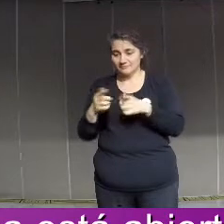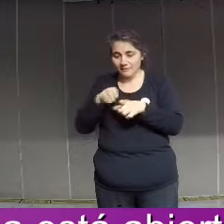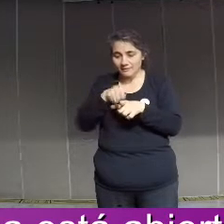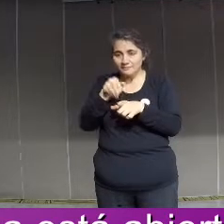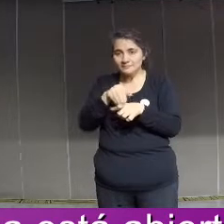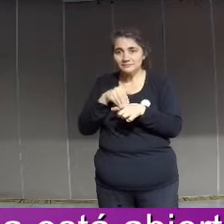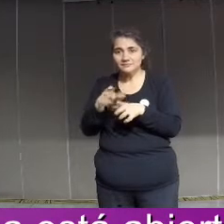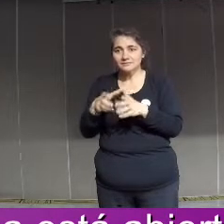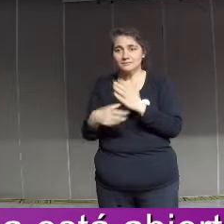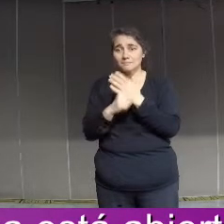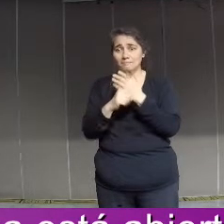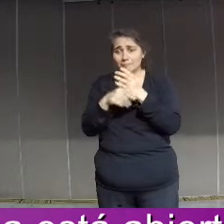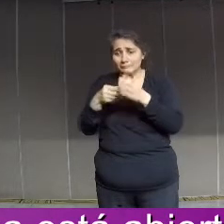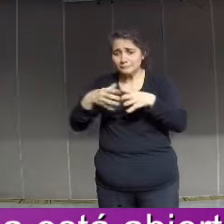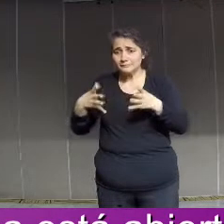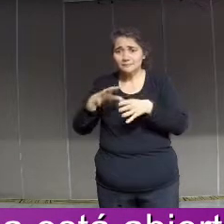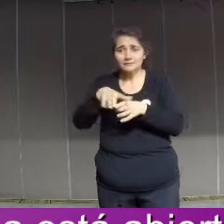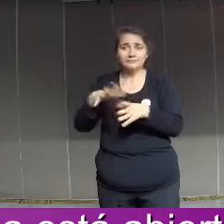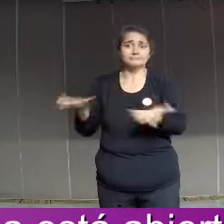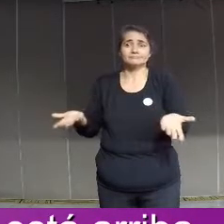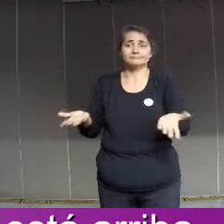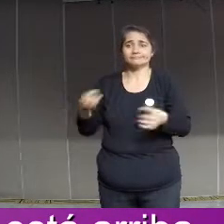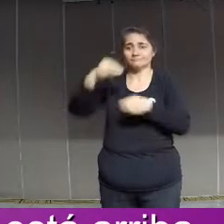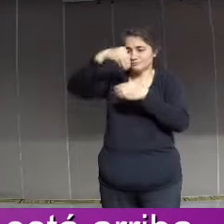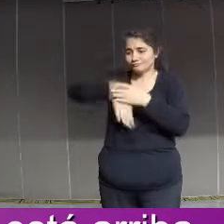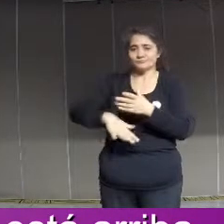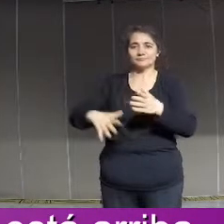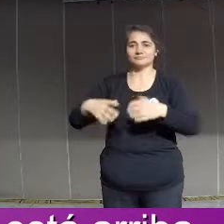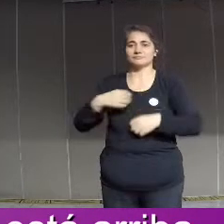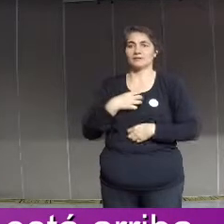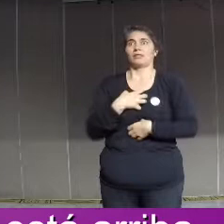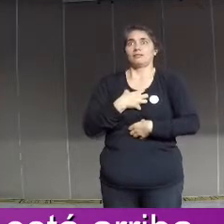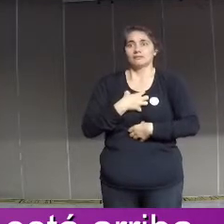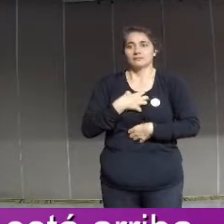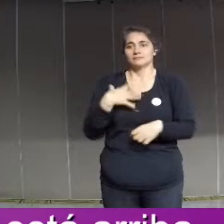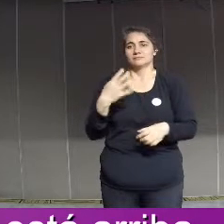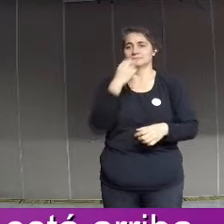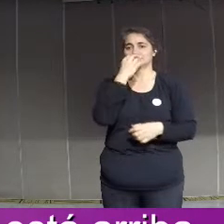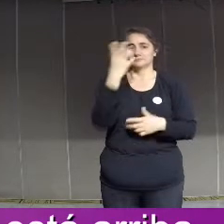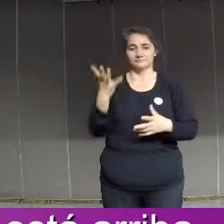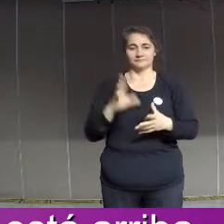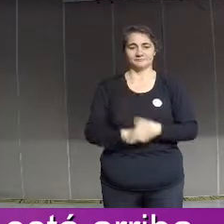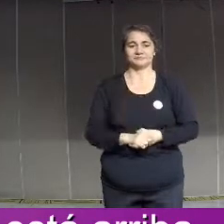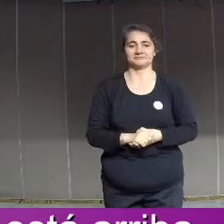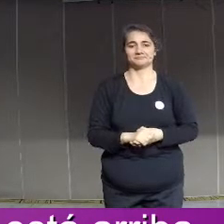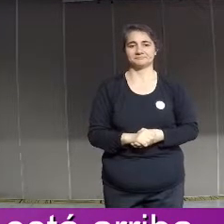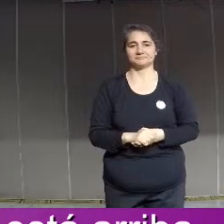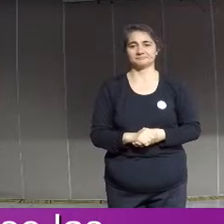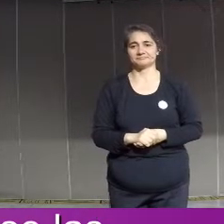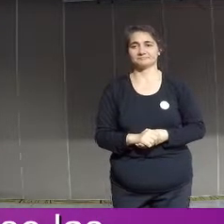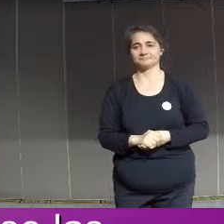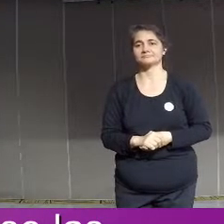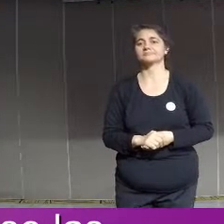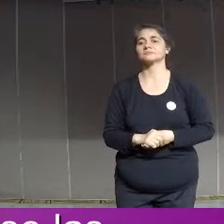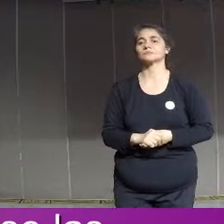cuanto respire, va a abrir las cuerdas vocales y ese alimento, perdón, me fui, en vez de ir por atrás,